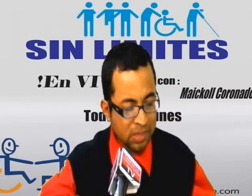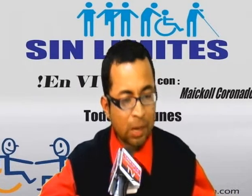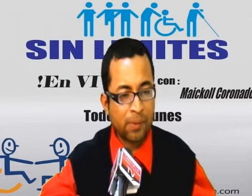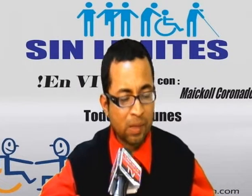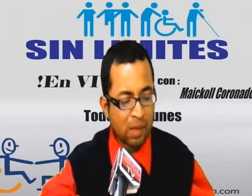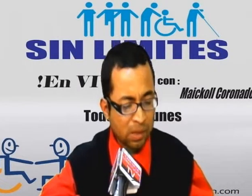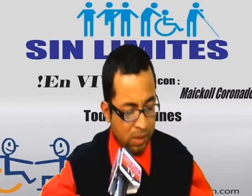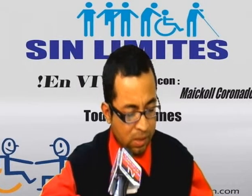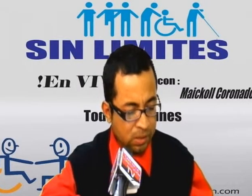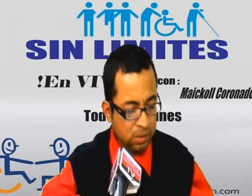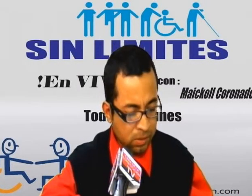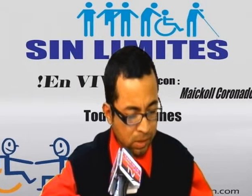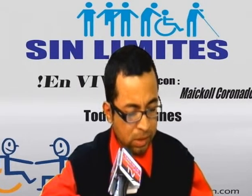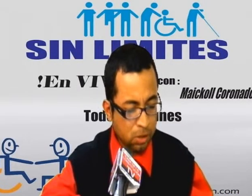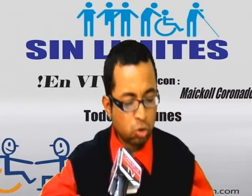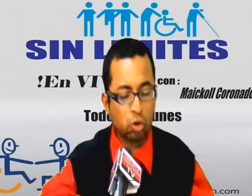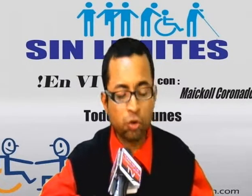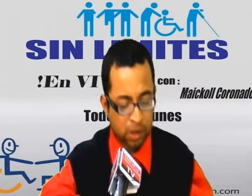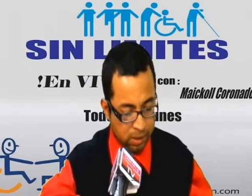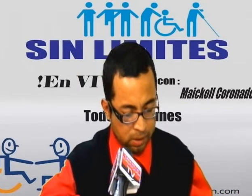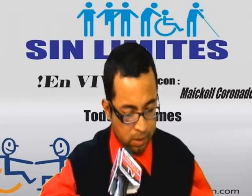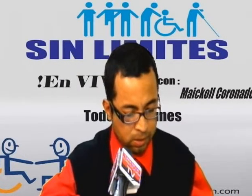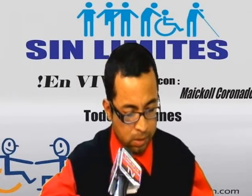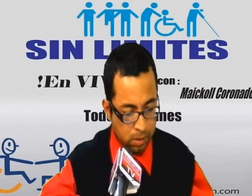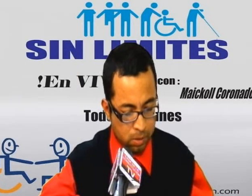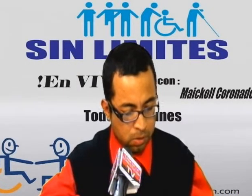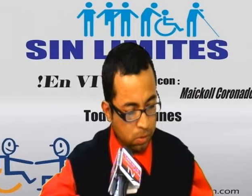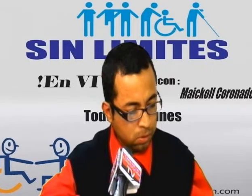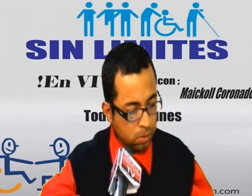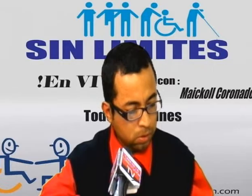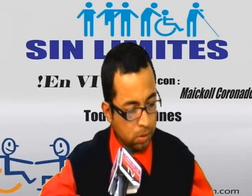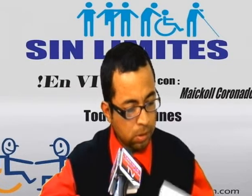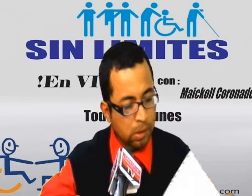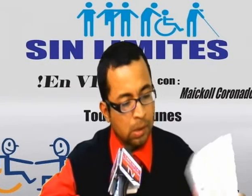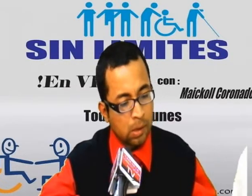de discapacidad de sordera.